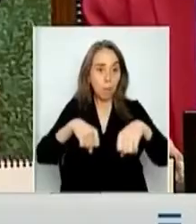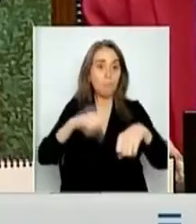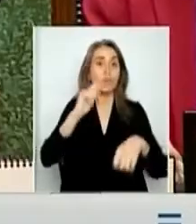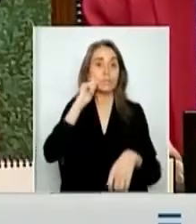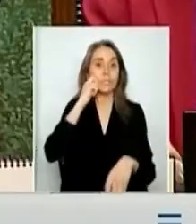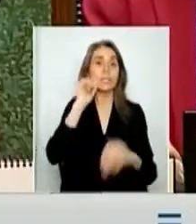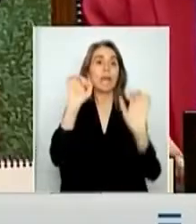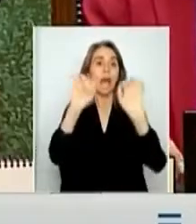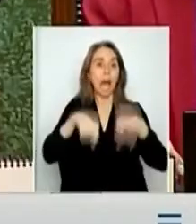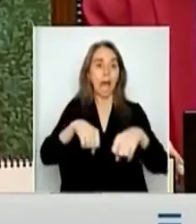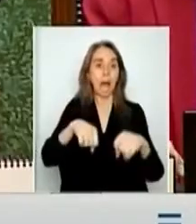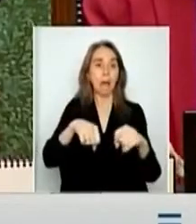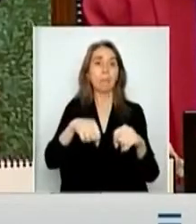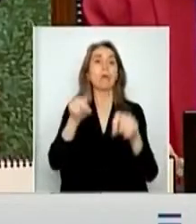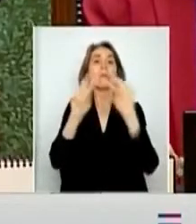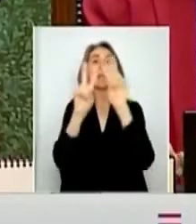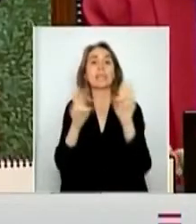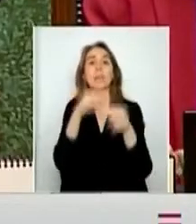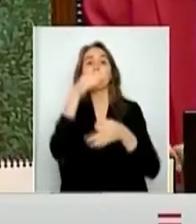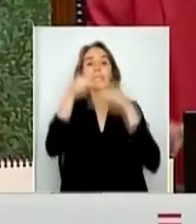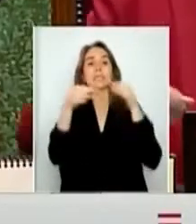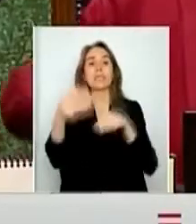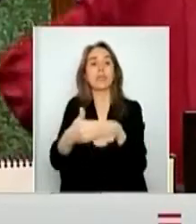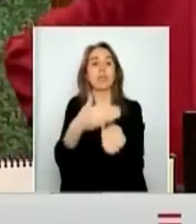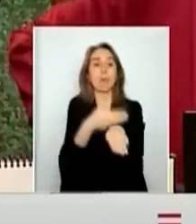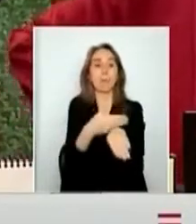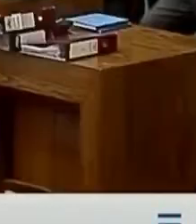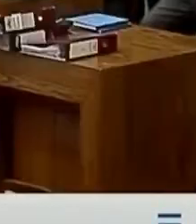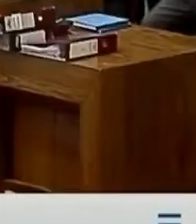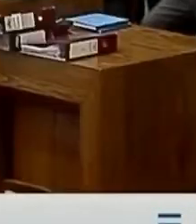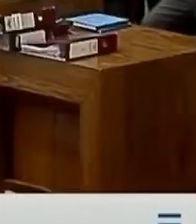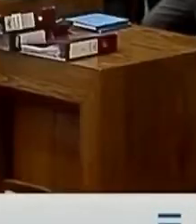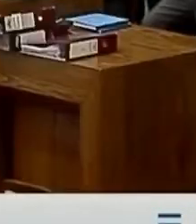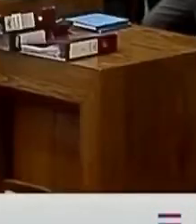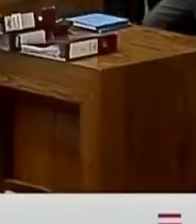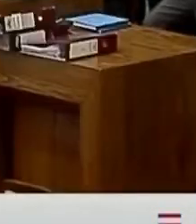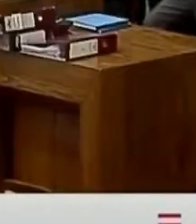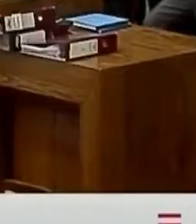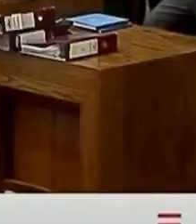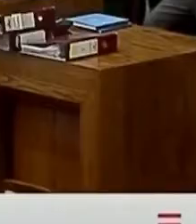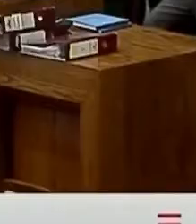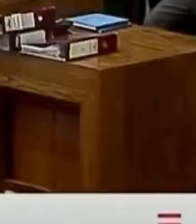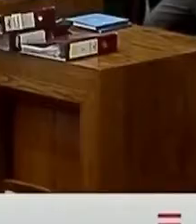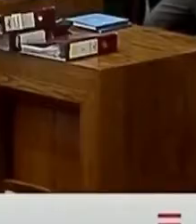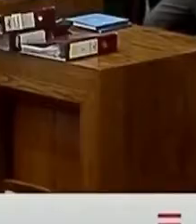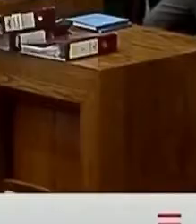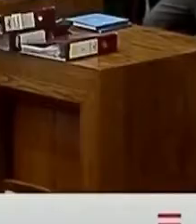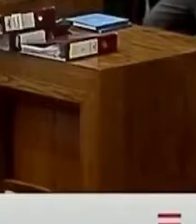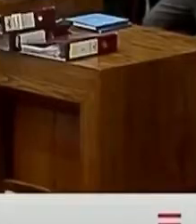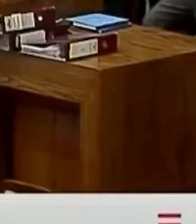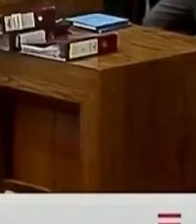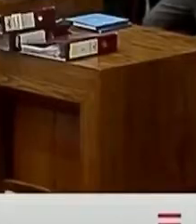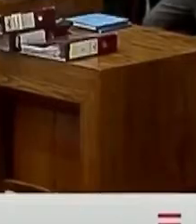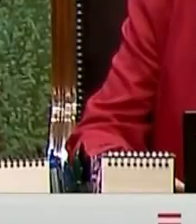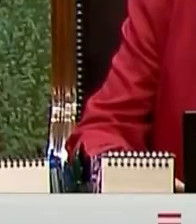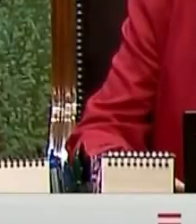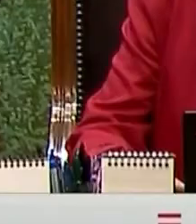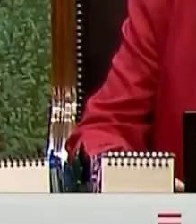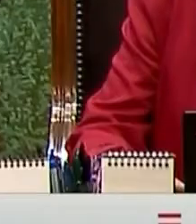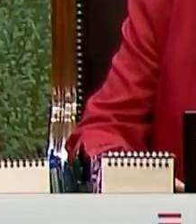con la subsecretaria, además yo sé que tienen relaciones políticas, a lo menos, porque son del mismo partido, de Revolución